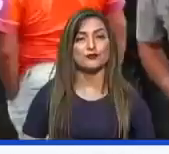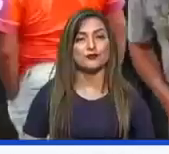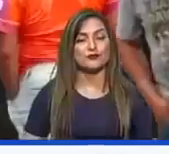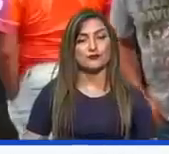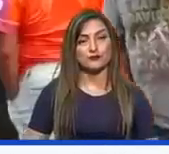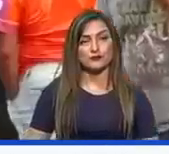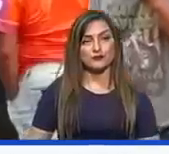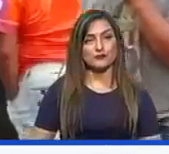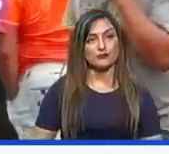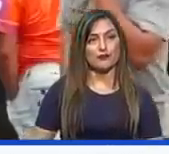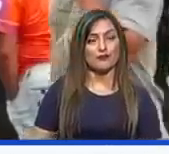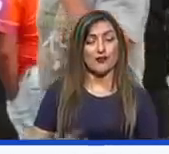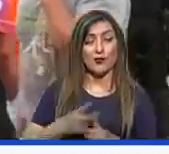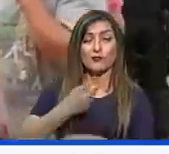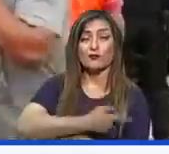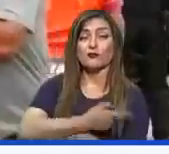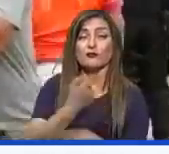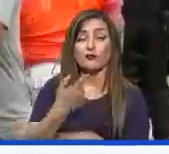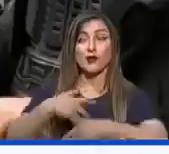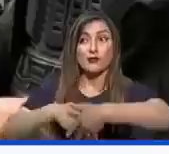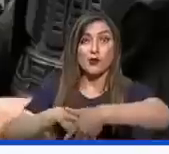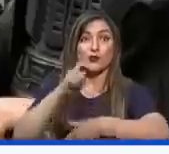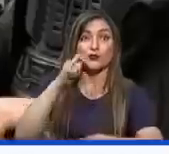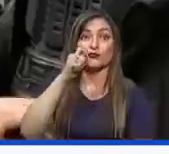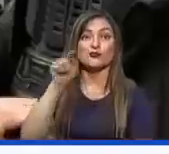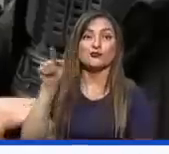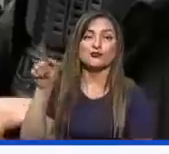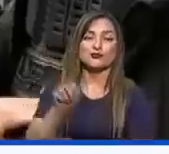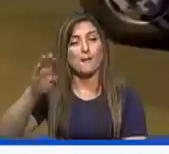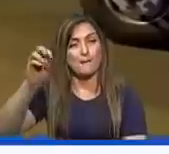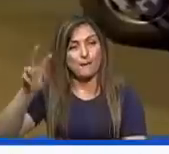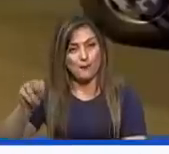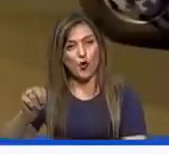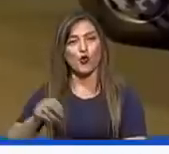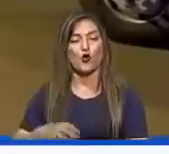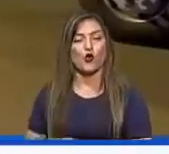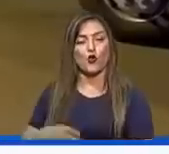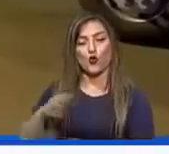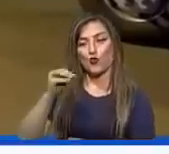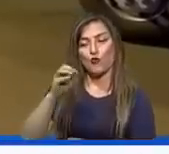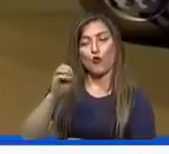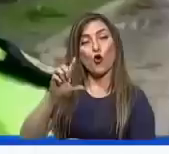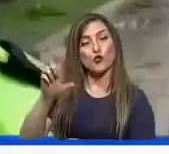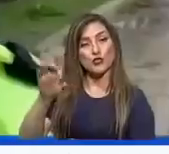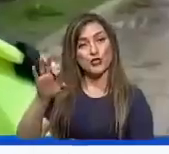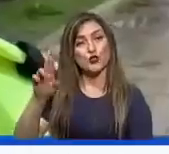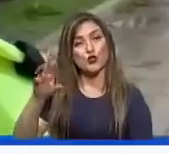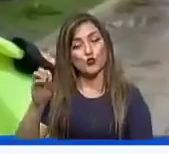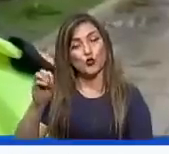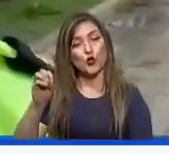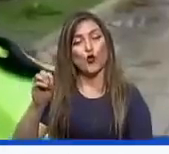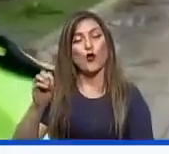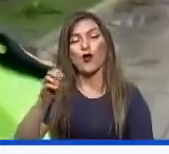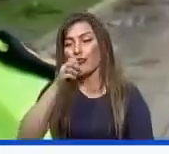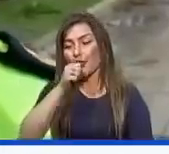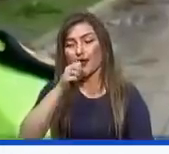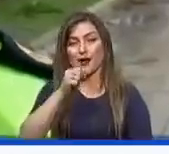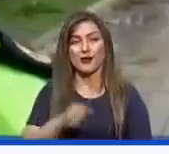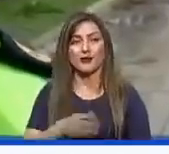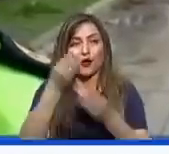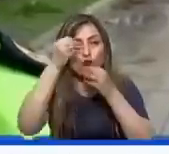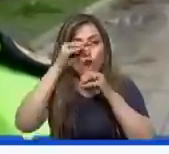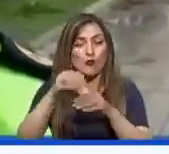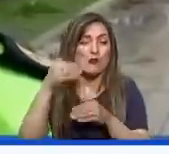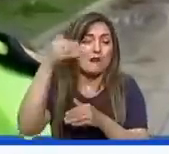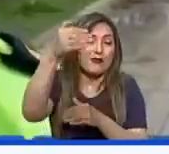cuenca loja la altura de xinjiang y la vía molleturo naranjal obviamente se le está dando a conocer que la vía más adelante se encuentra serrana y qué